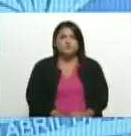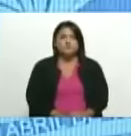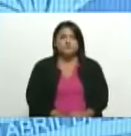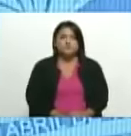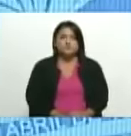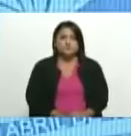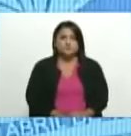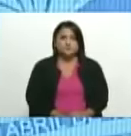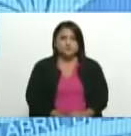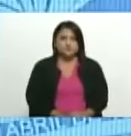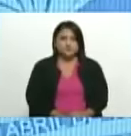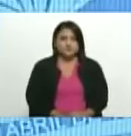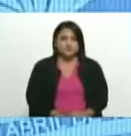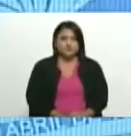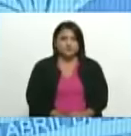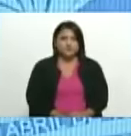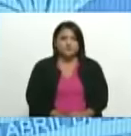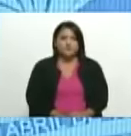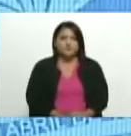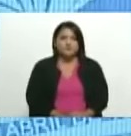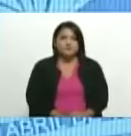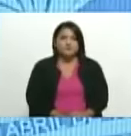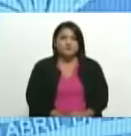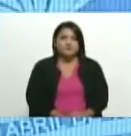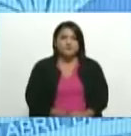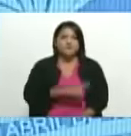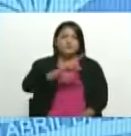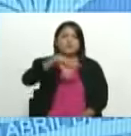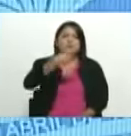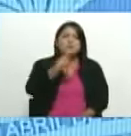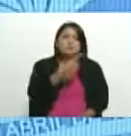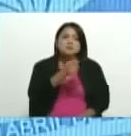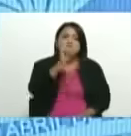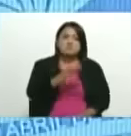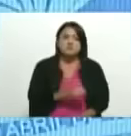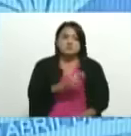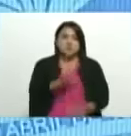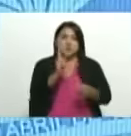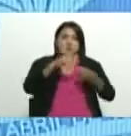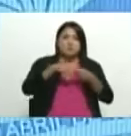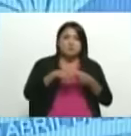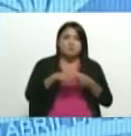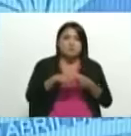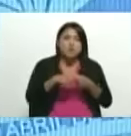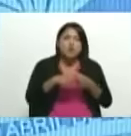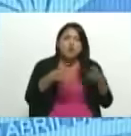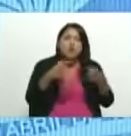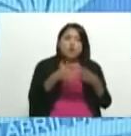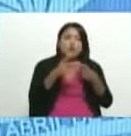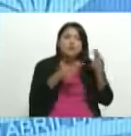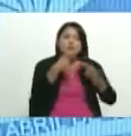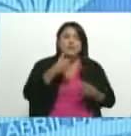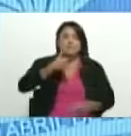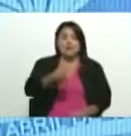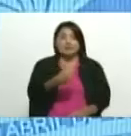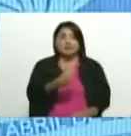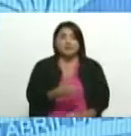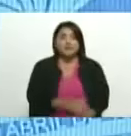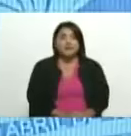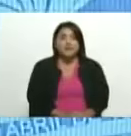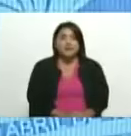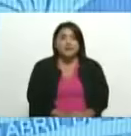No, después corrige, porque dice que sí, que es el representante del partido MAS ante la comisión de